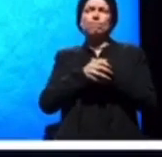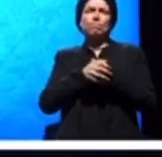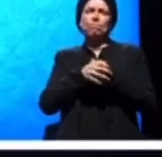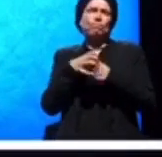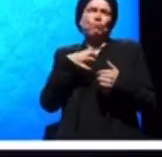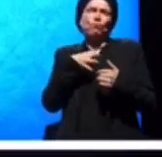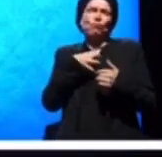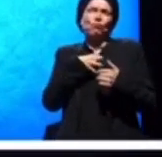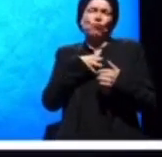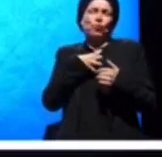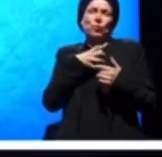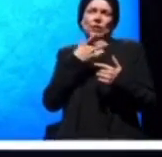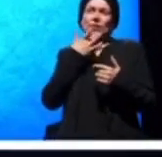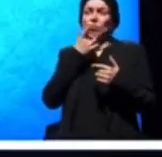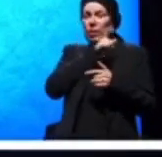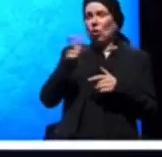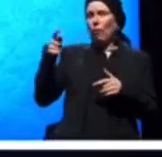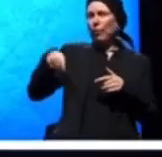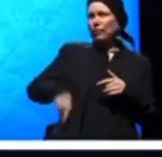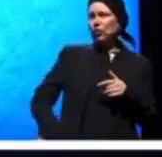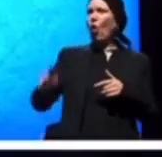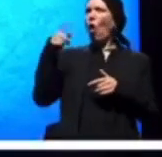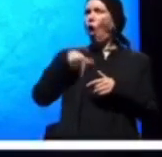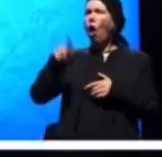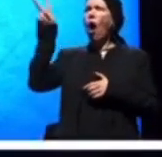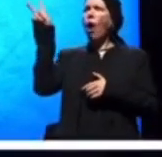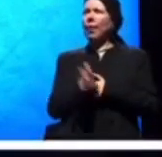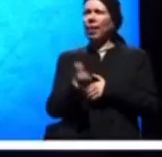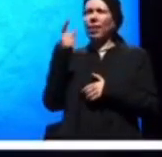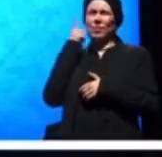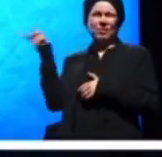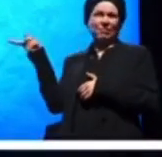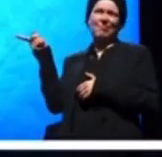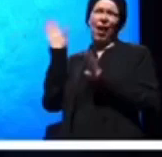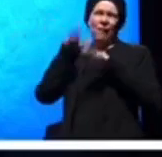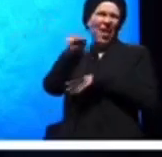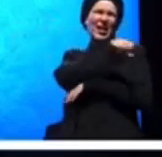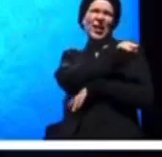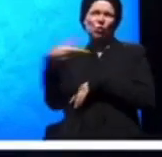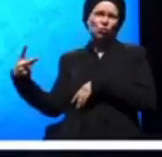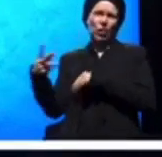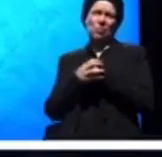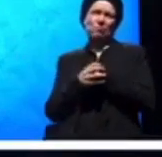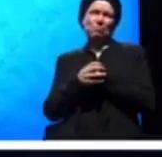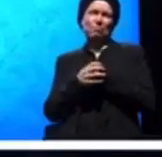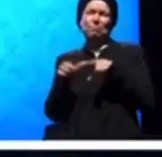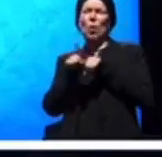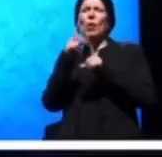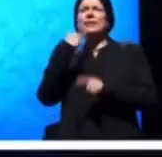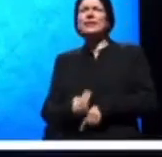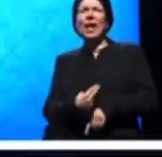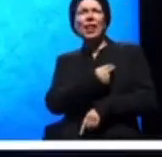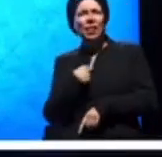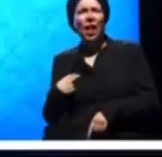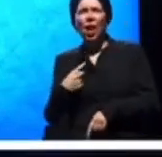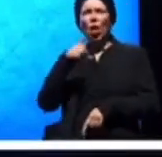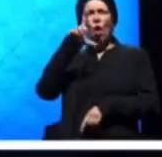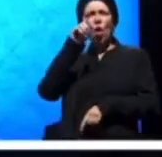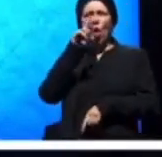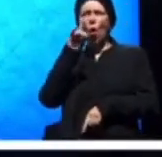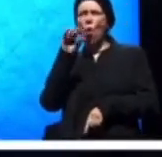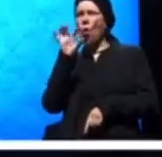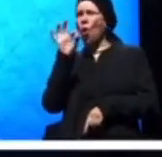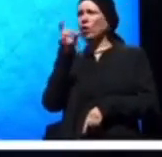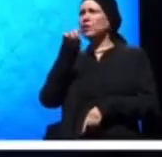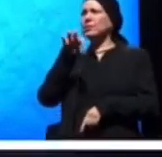posible sin los profesionales que hoy han venido a ver el fruto de su trabajo, como Santiago, Lourdes y